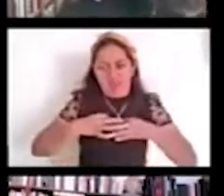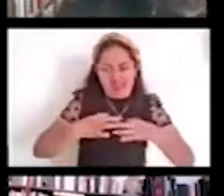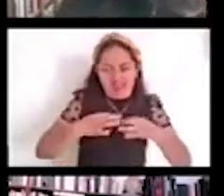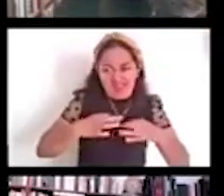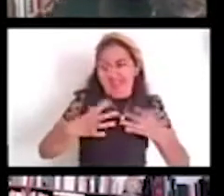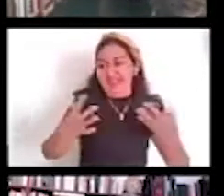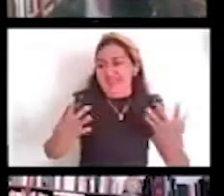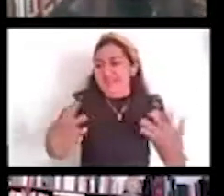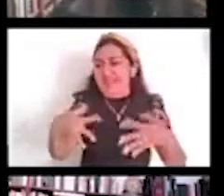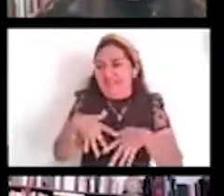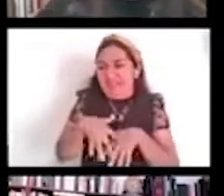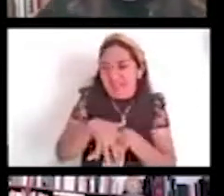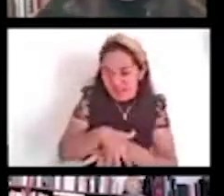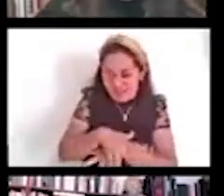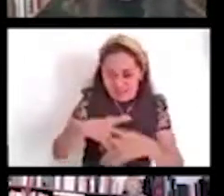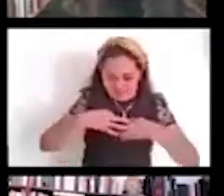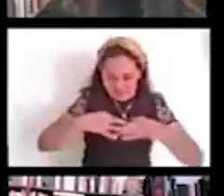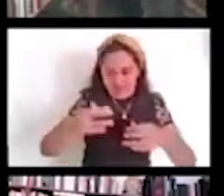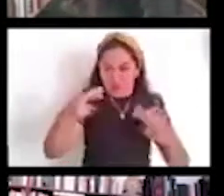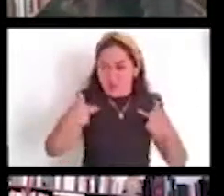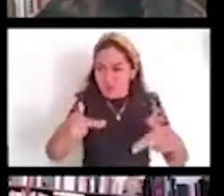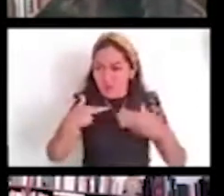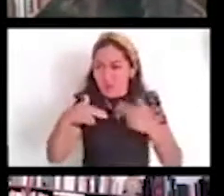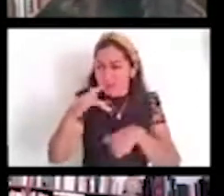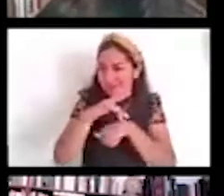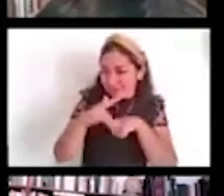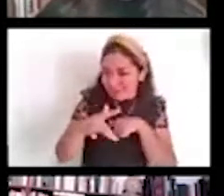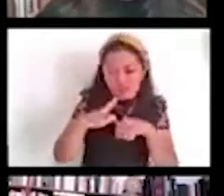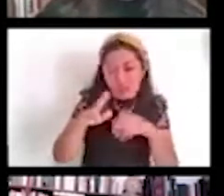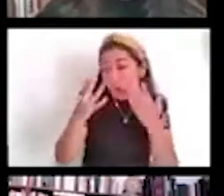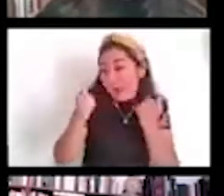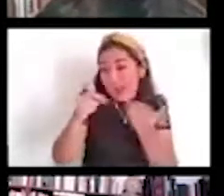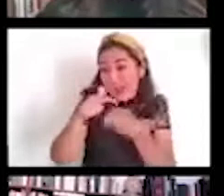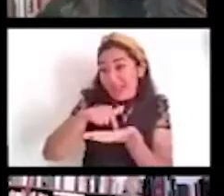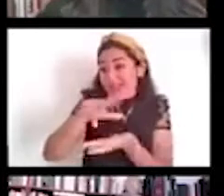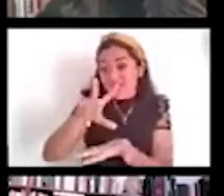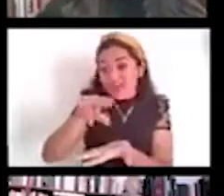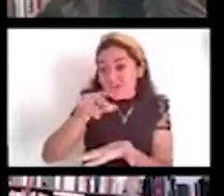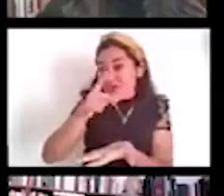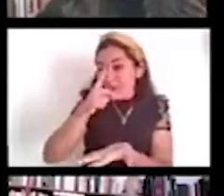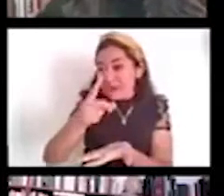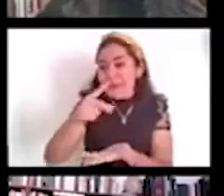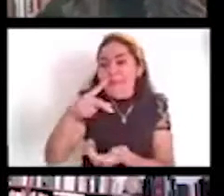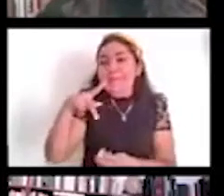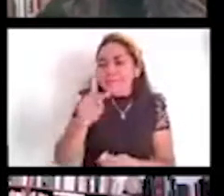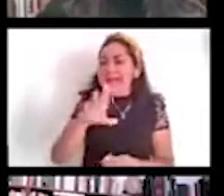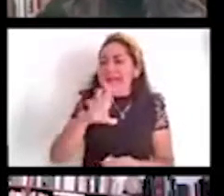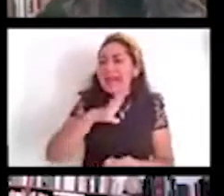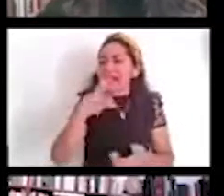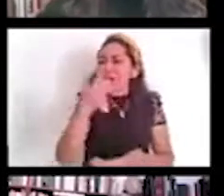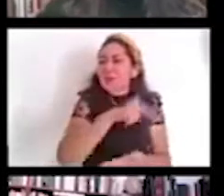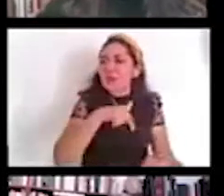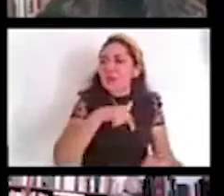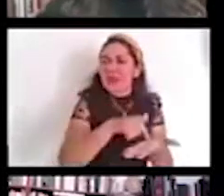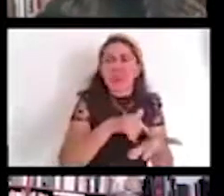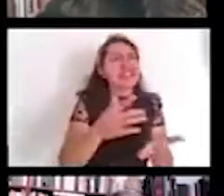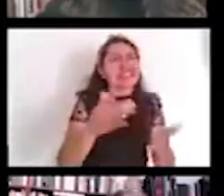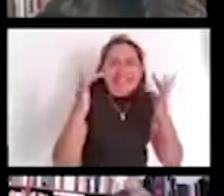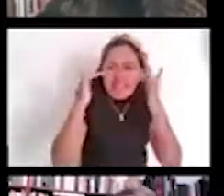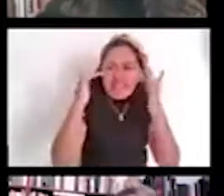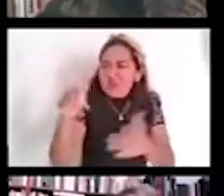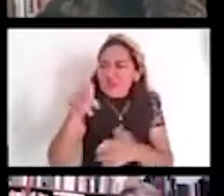Existe, sin embargo, un lugar en la Sierra del Ajusco, cerca de Santo Tomás, que se